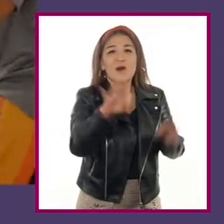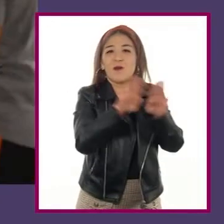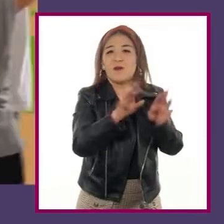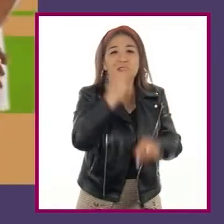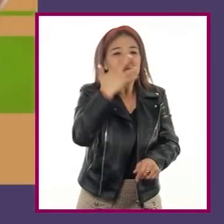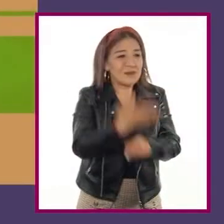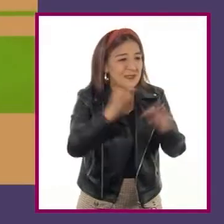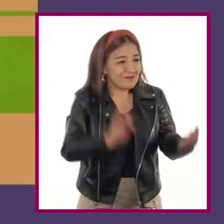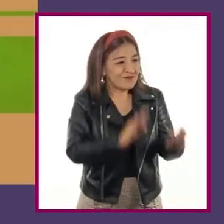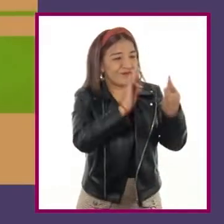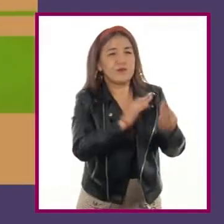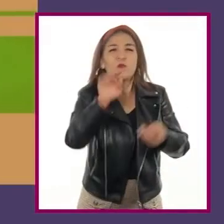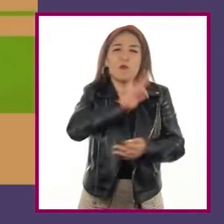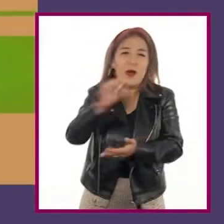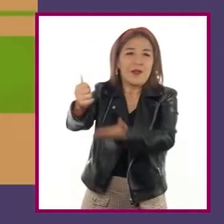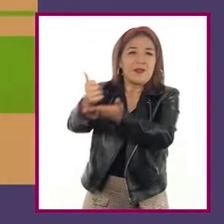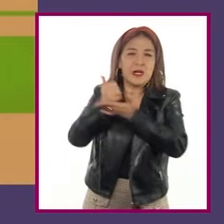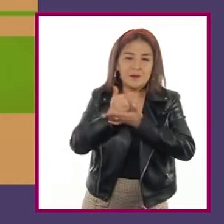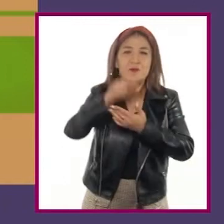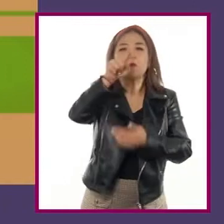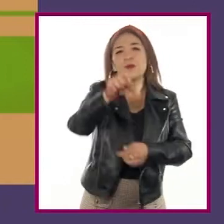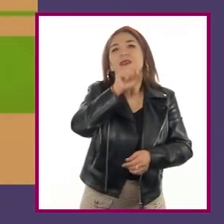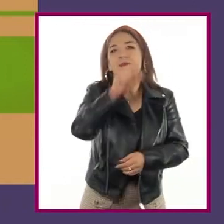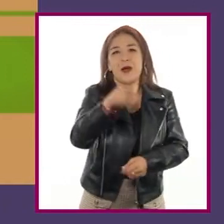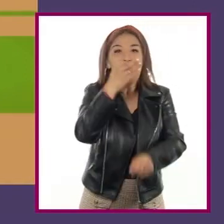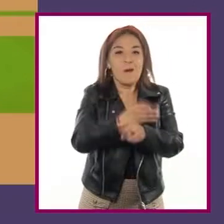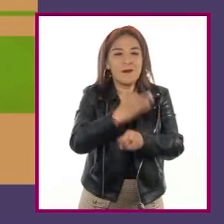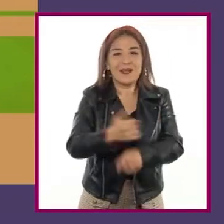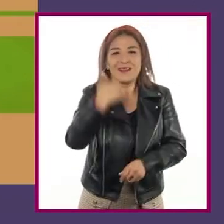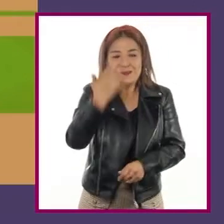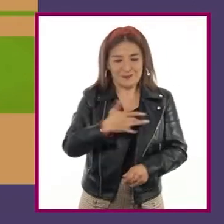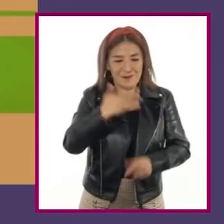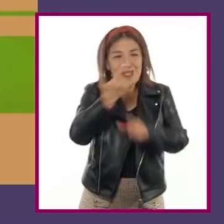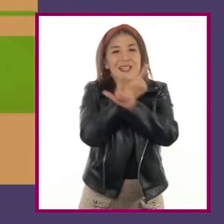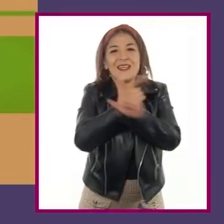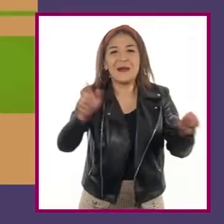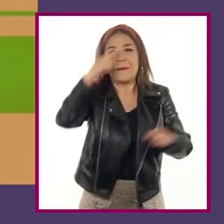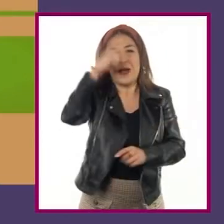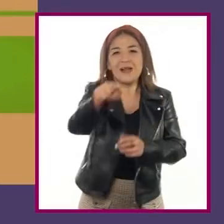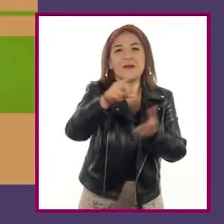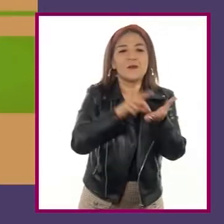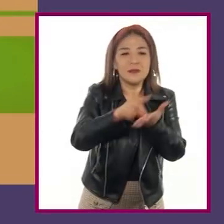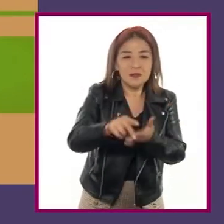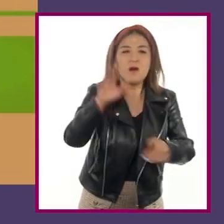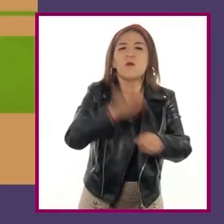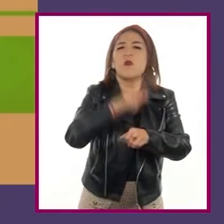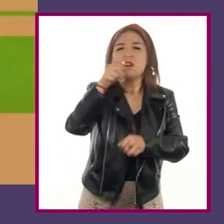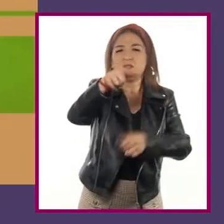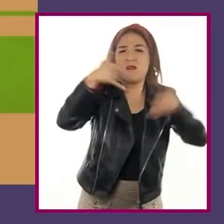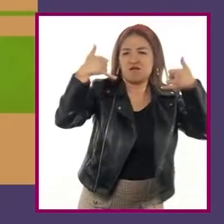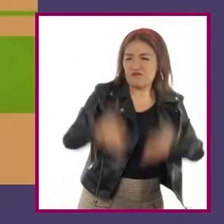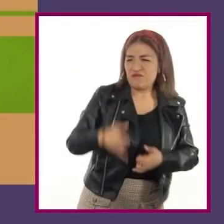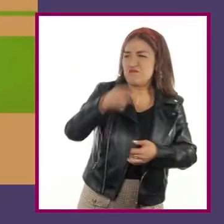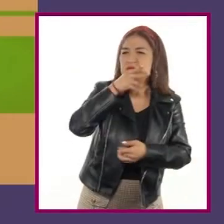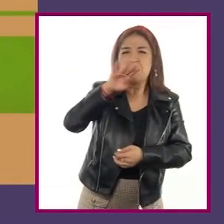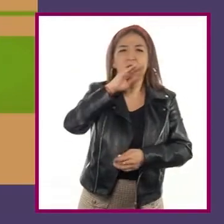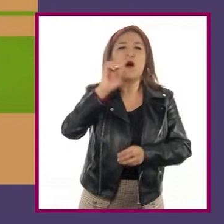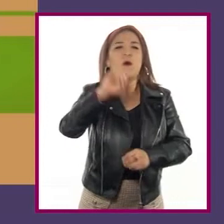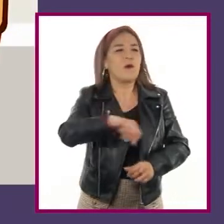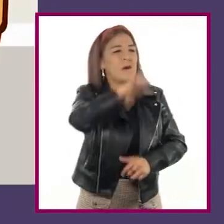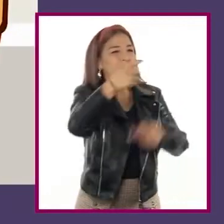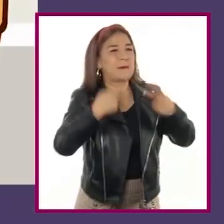actos. También deseamos más libertad para decidir, y por eso confrontamos a nuestros padres o a los adultos de nuestro